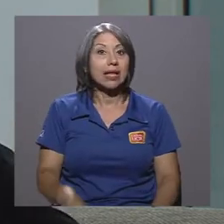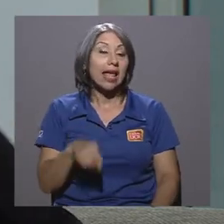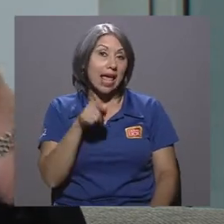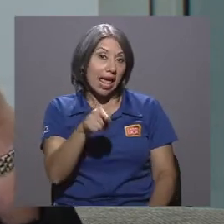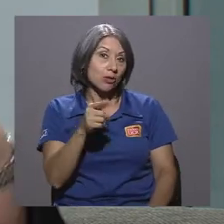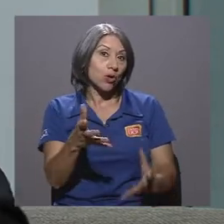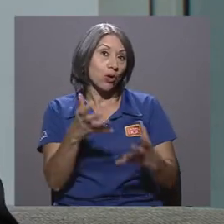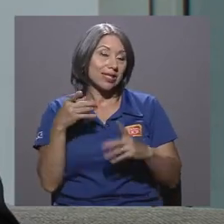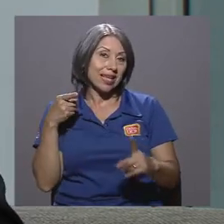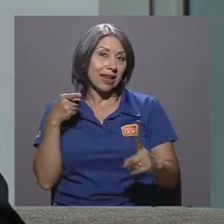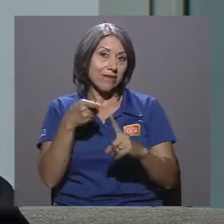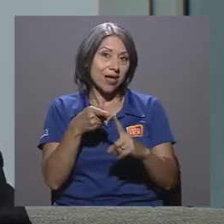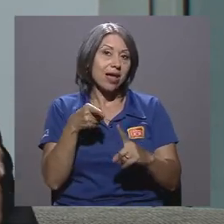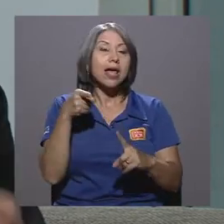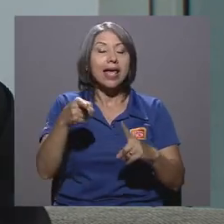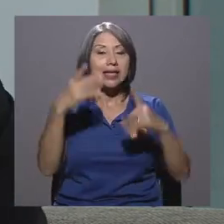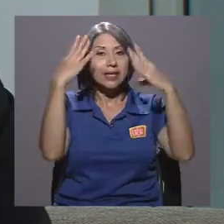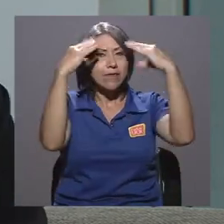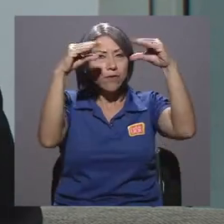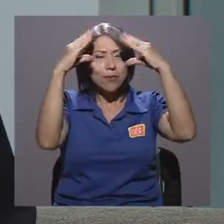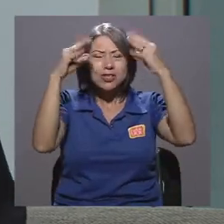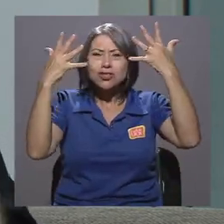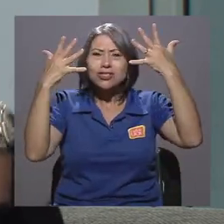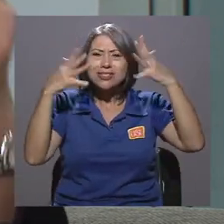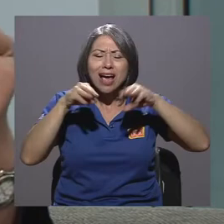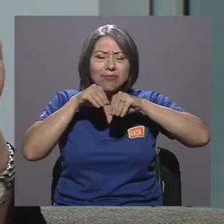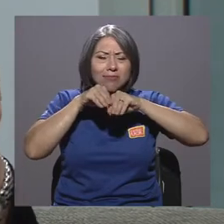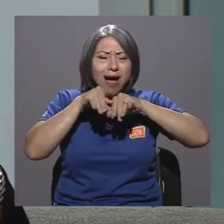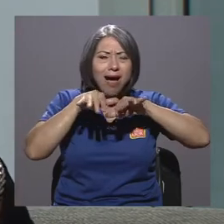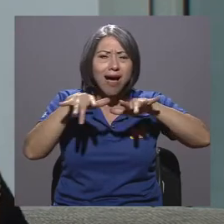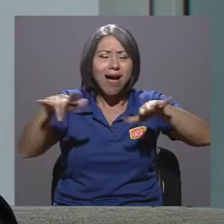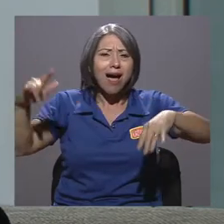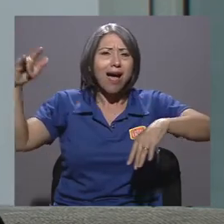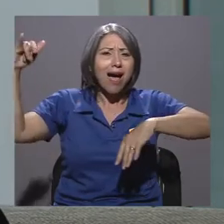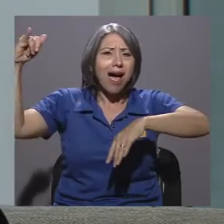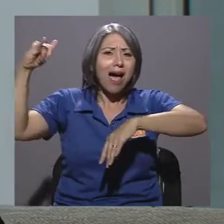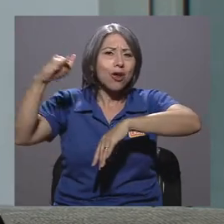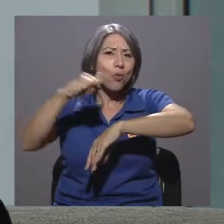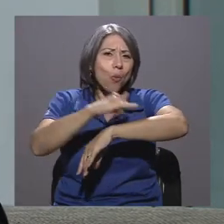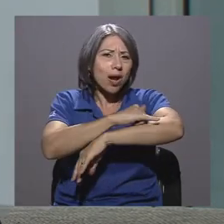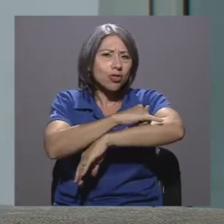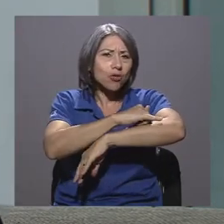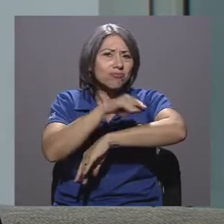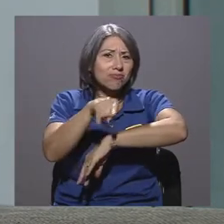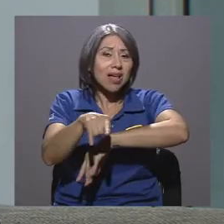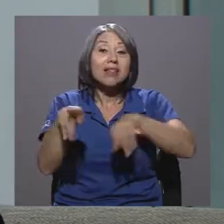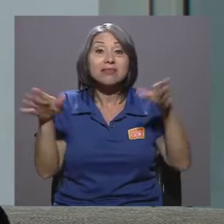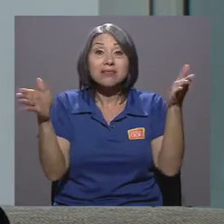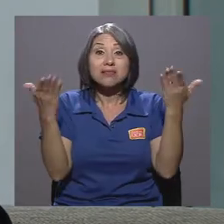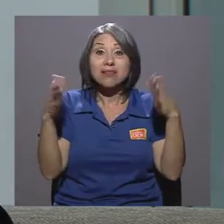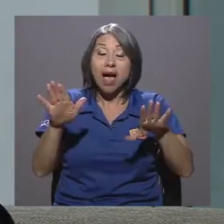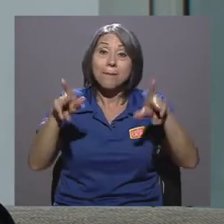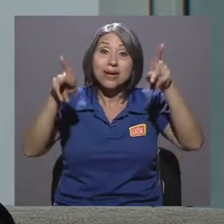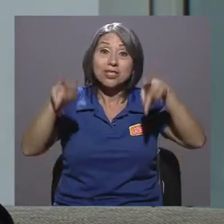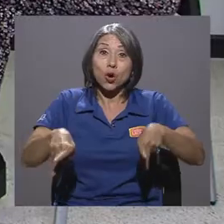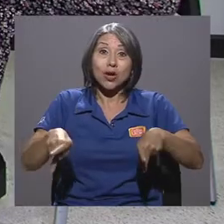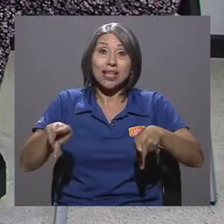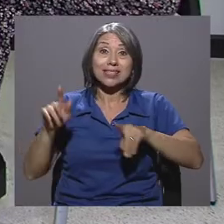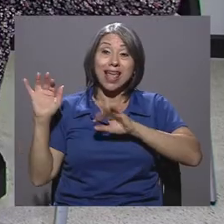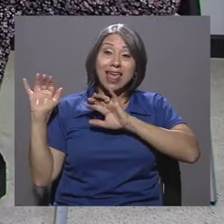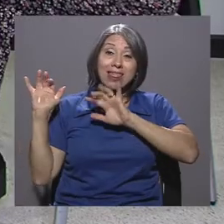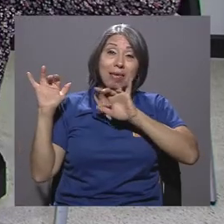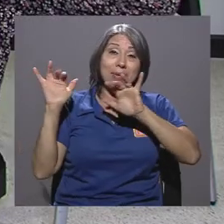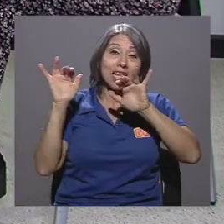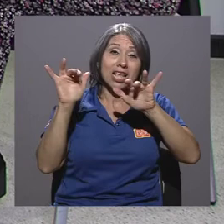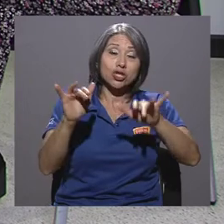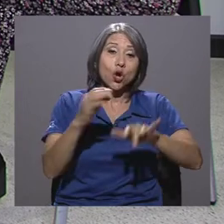esta información está por todo el aeropuerto, ya incluso las personas de inmigración, los oficiales están entregando los volantes